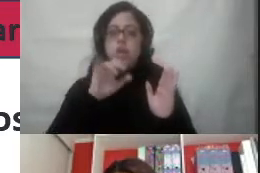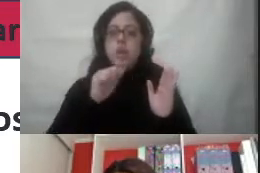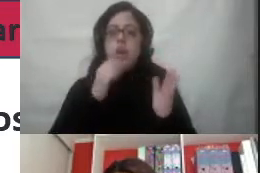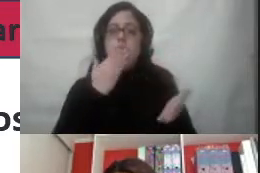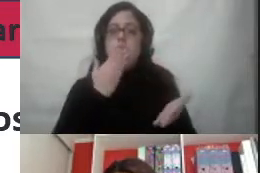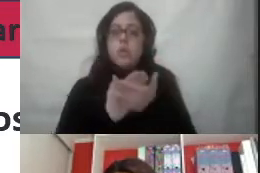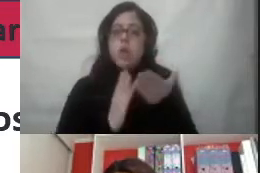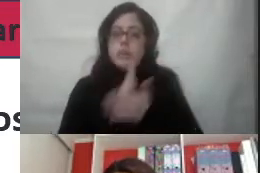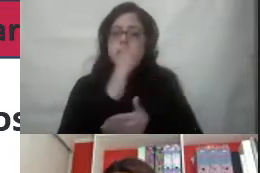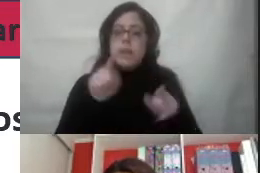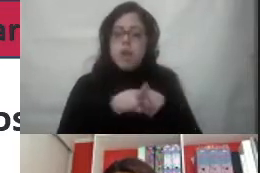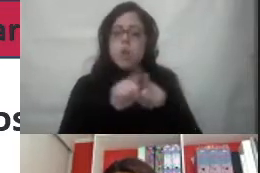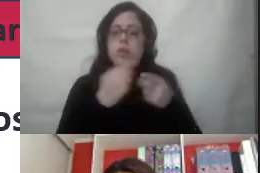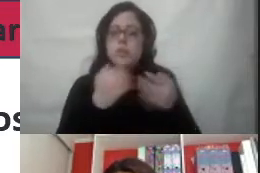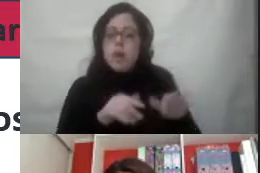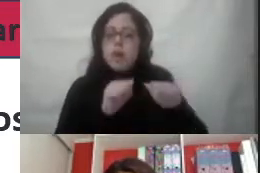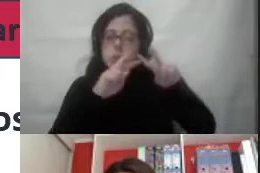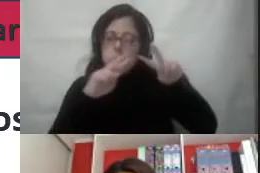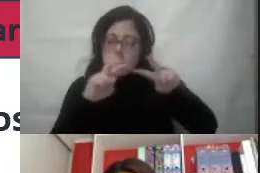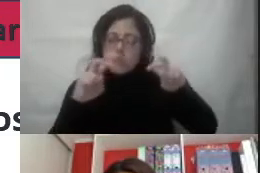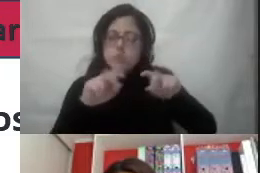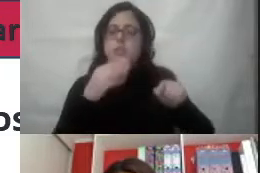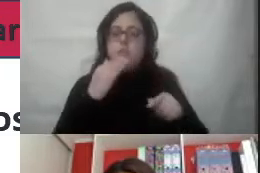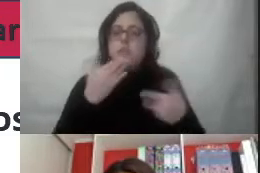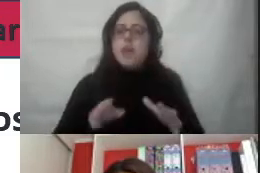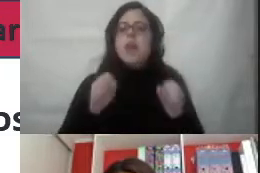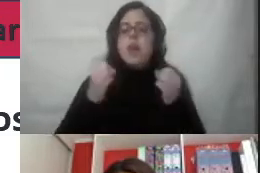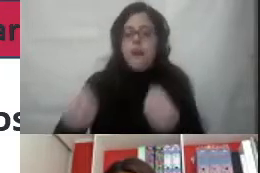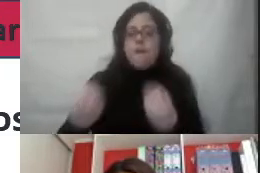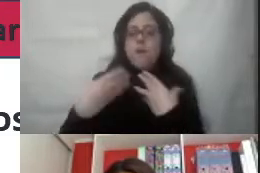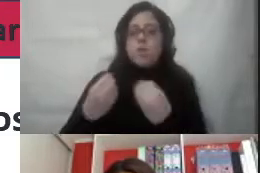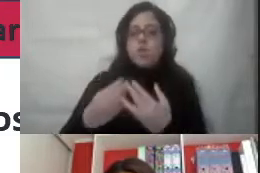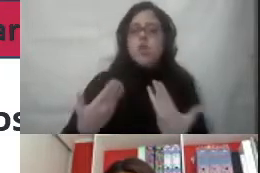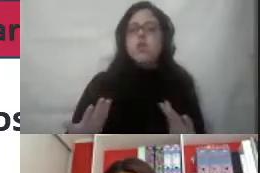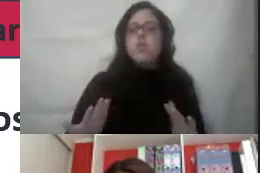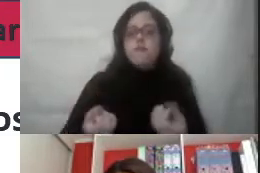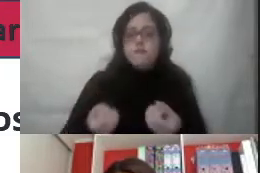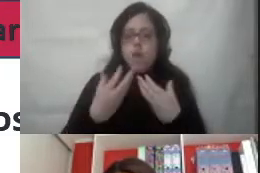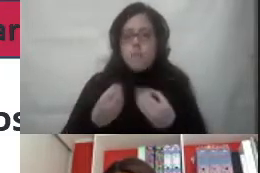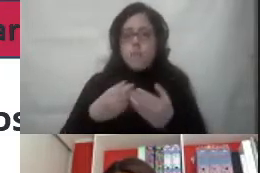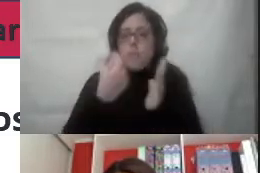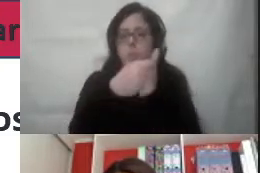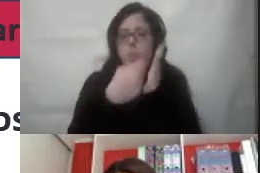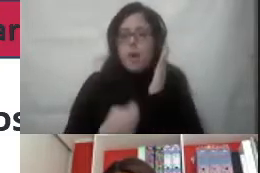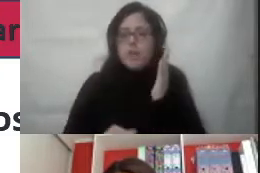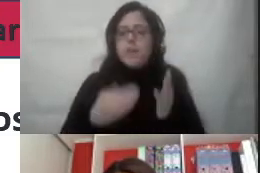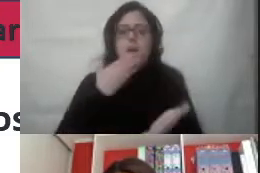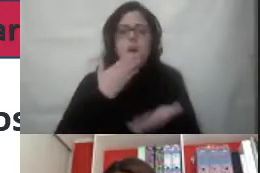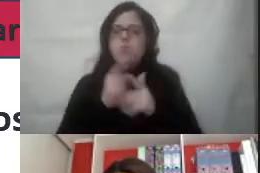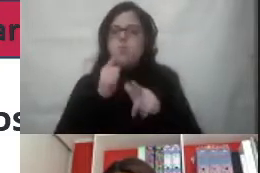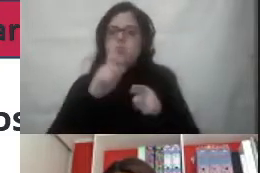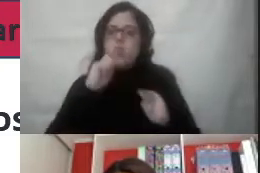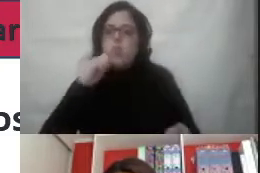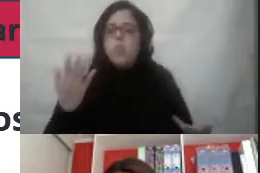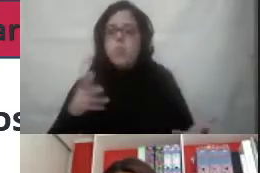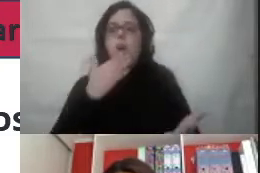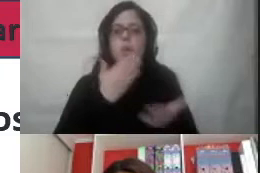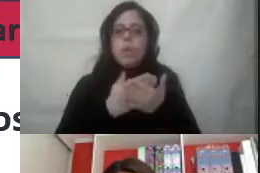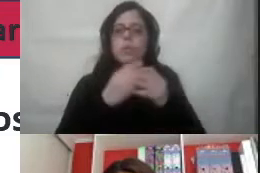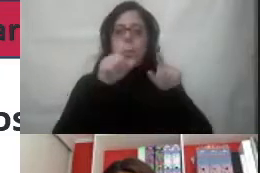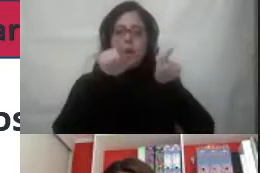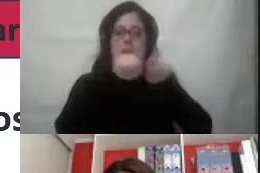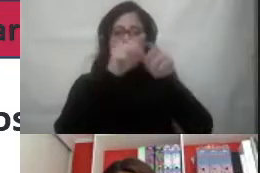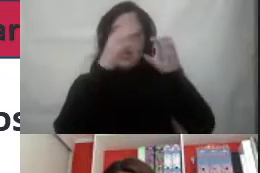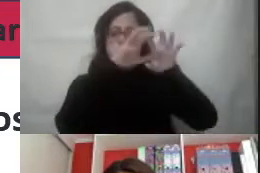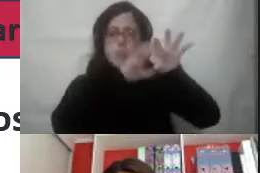y también están en nuestra evaluación formativa. ¿Cuándo va la evaluación formativa? En la etapa en donde, que aquí nombramos como introducción